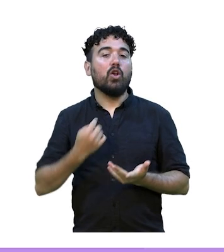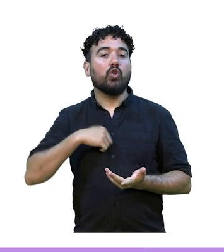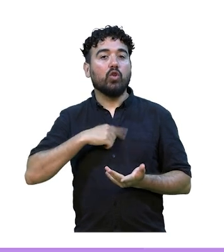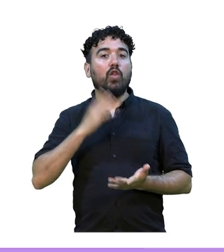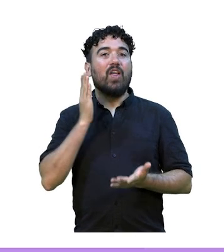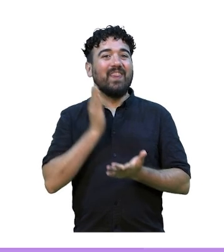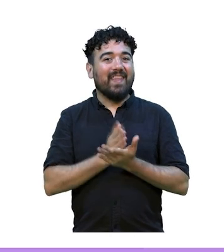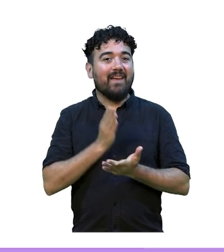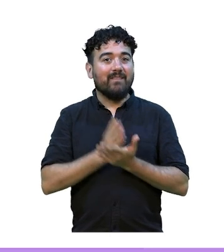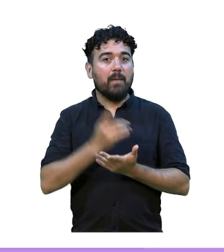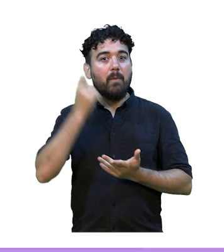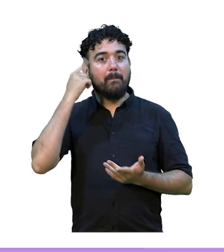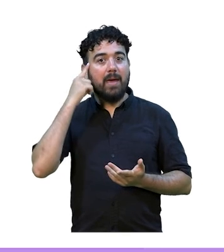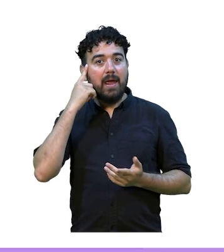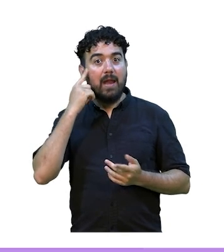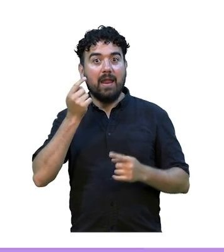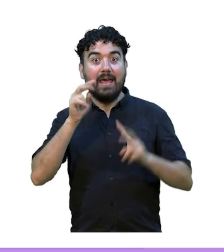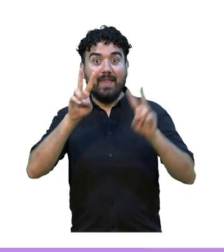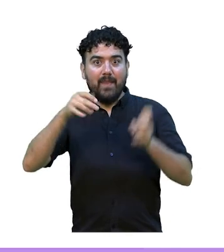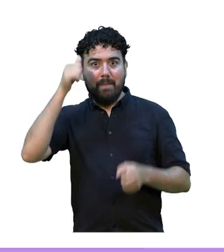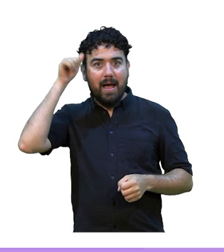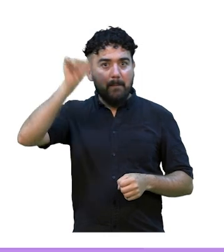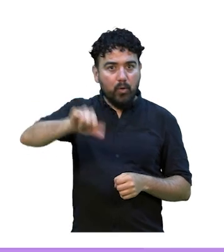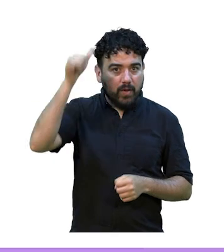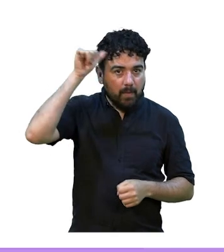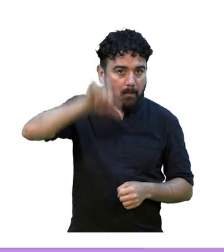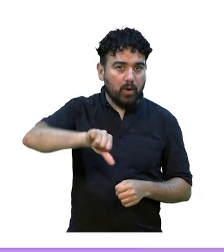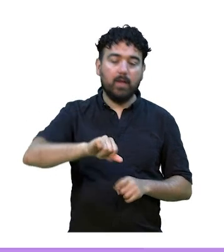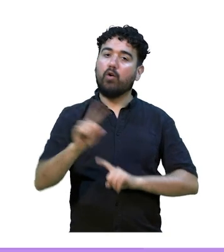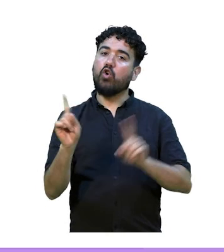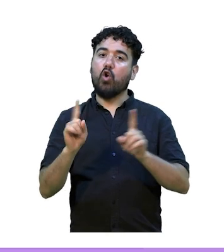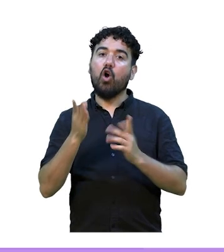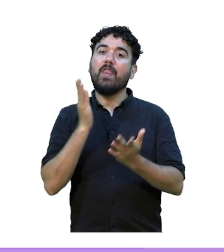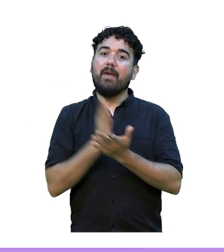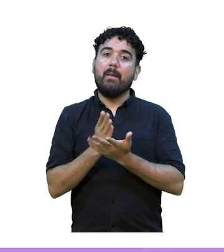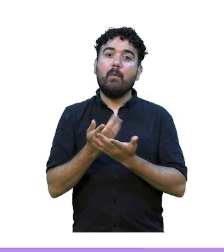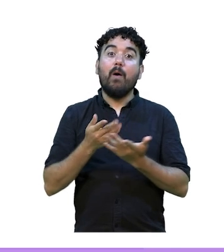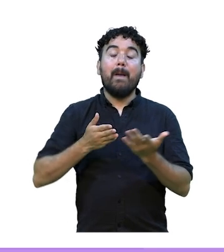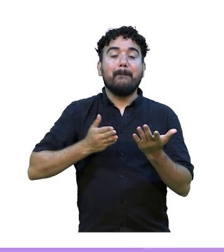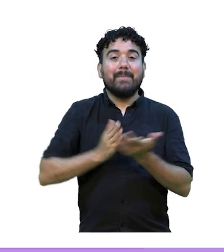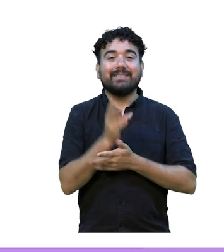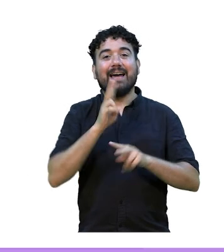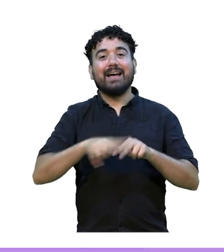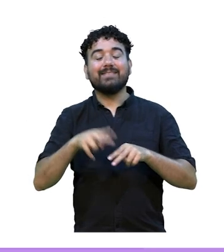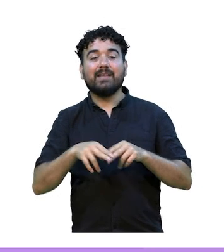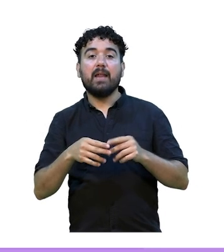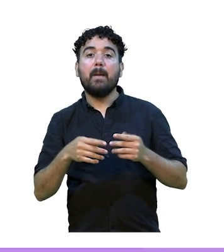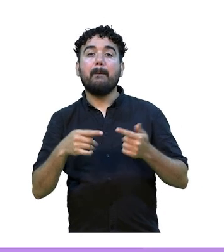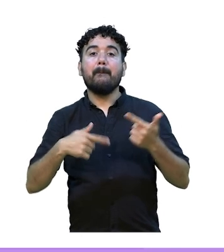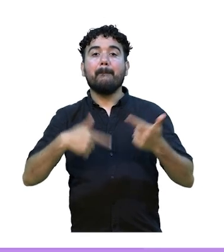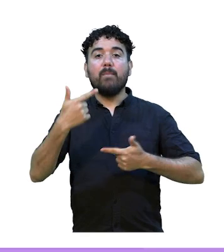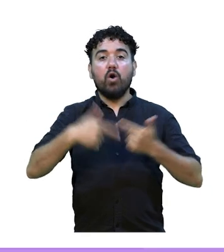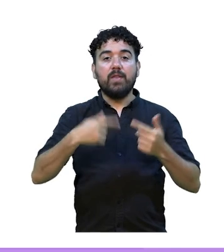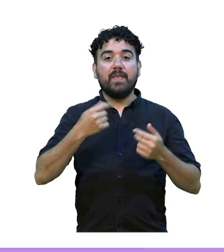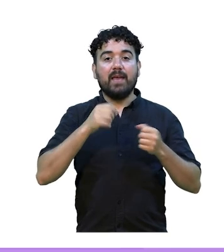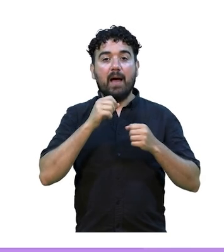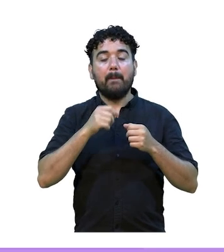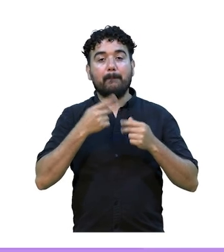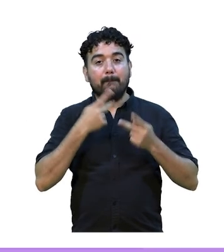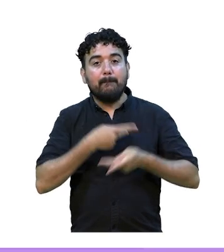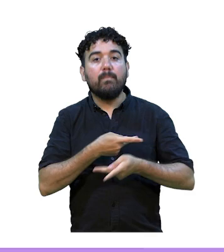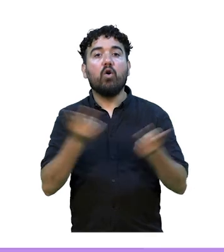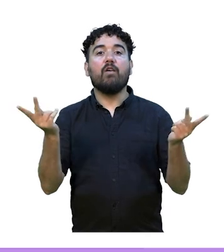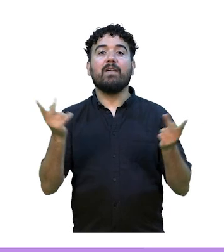quisiera agregar que tenemos que dejar de ver desde lo punitivo nada más. Tenemos que empezar a crear políticas